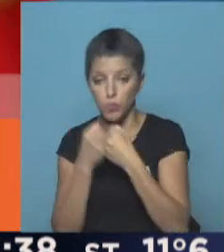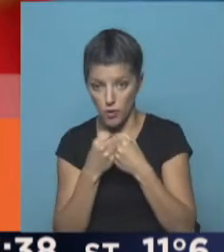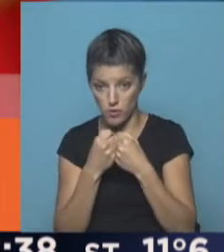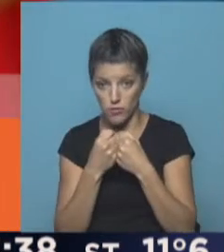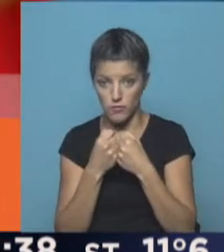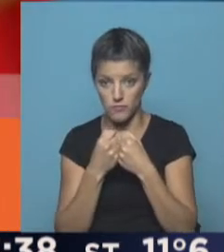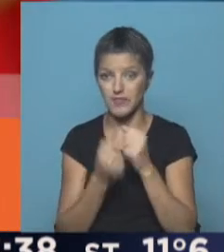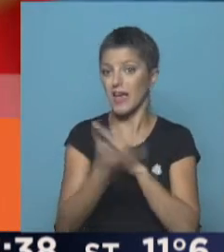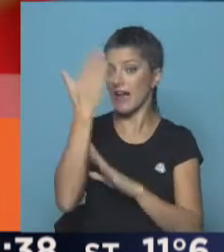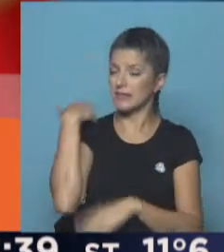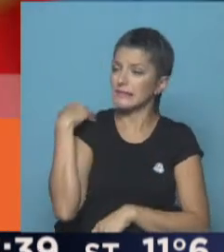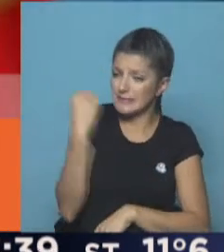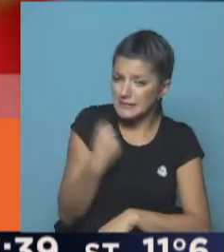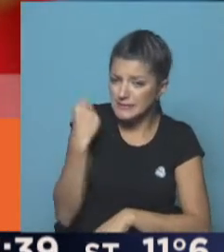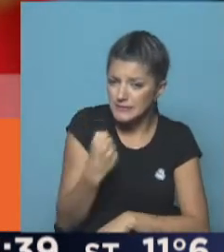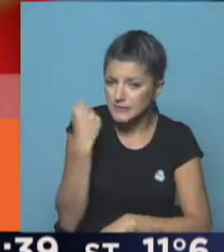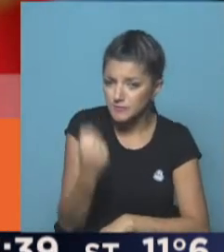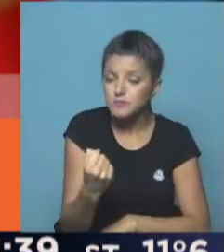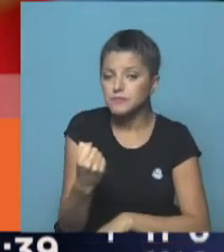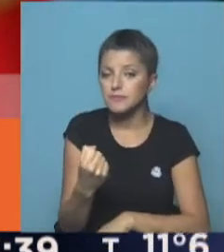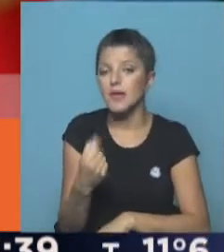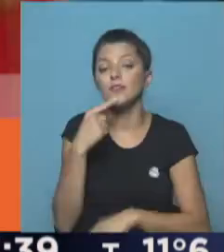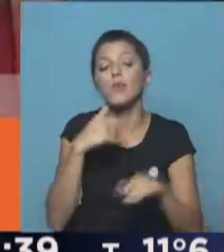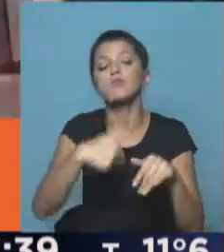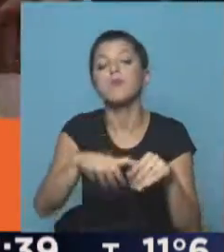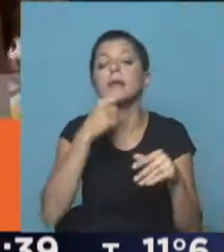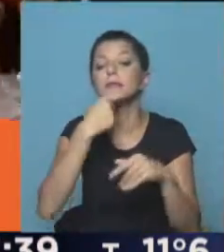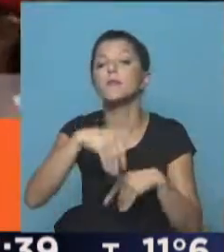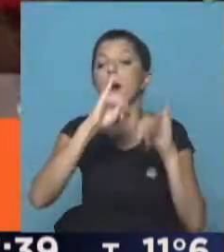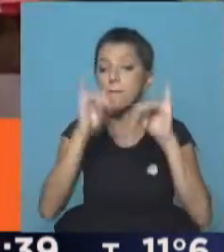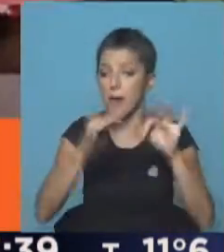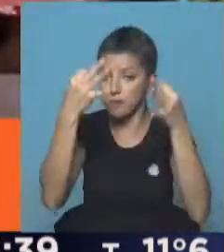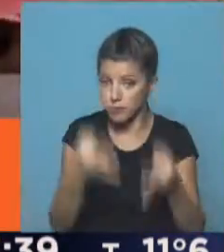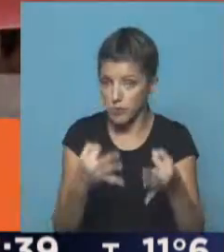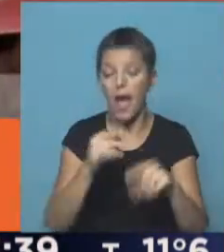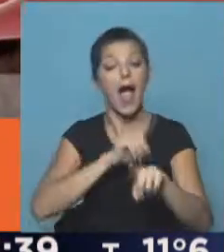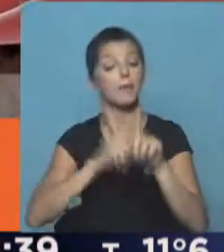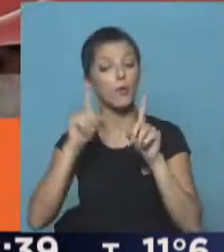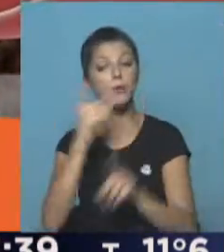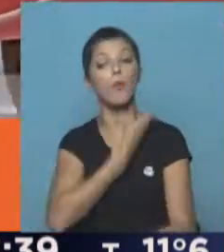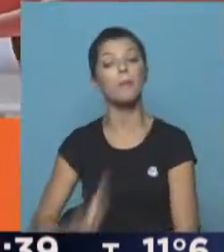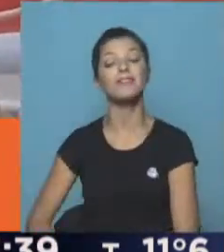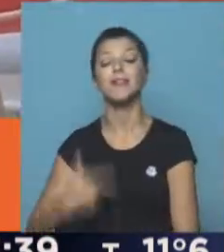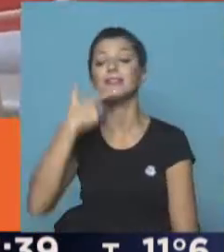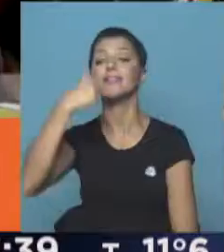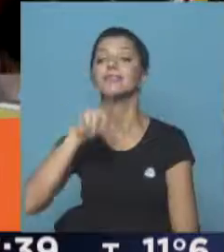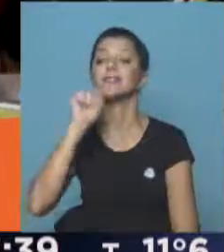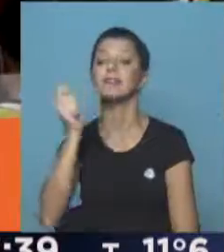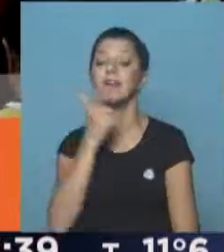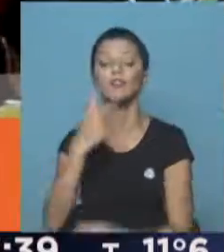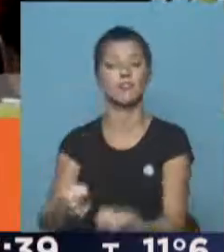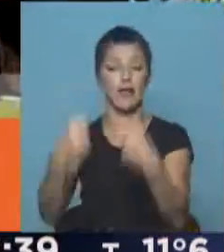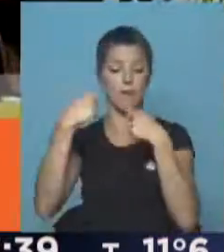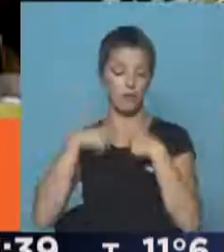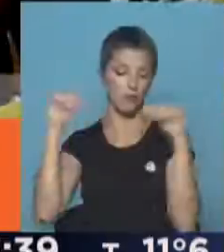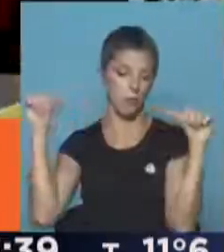llegó con tanto esfuerzo, ensombrece el futuro de paz. En paralelo, Santos pierde adhesiones, según encuestas